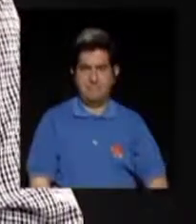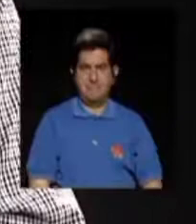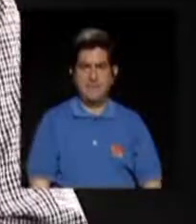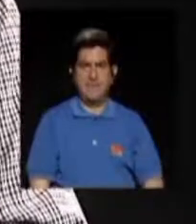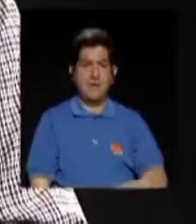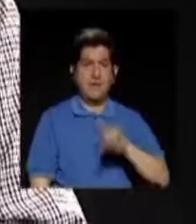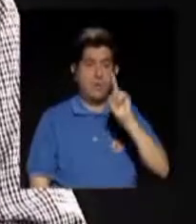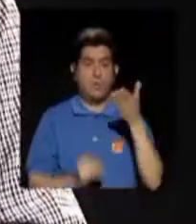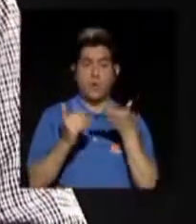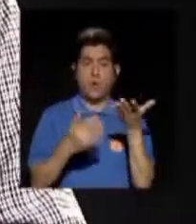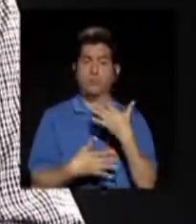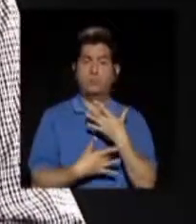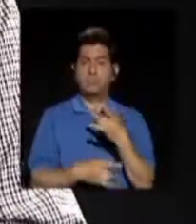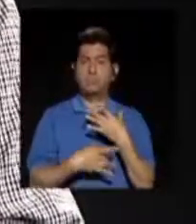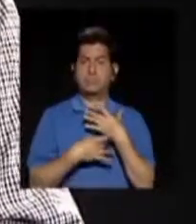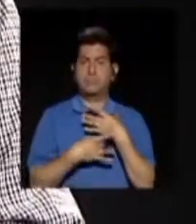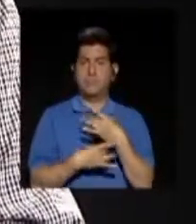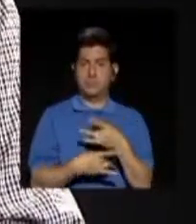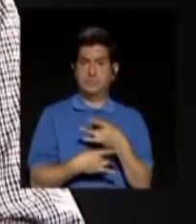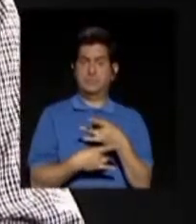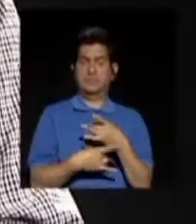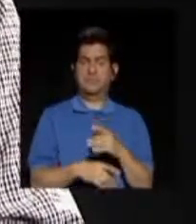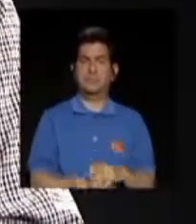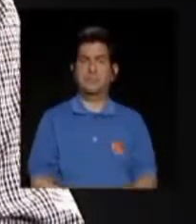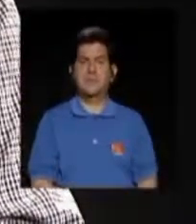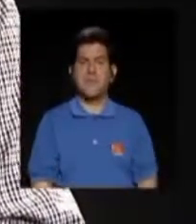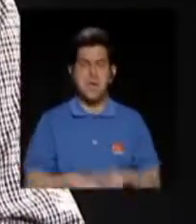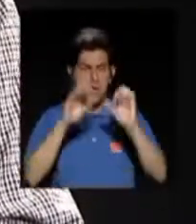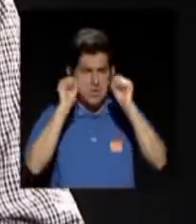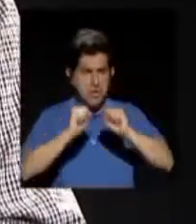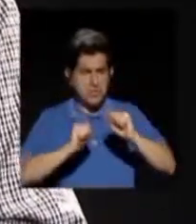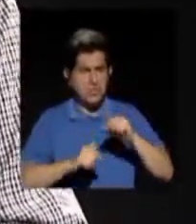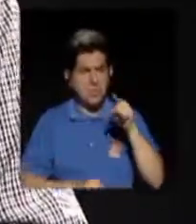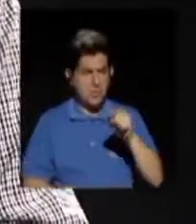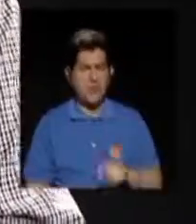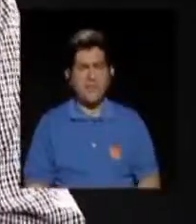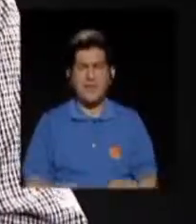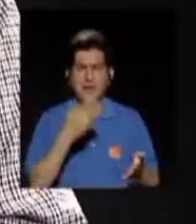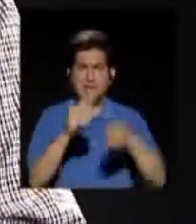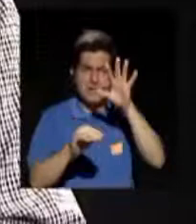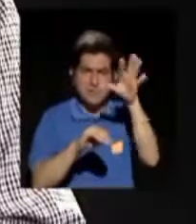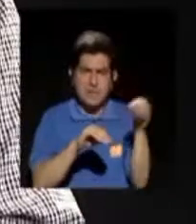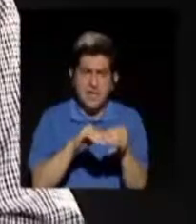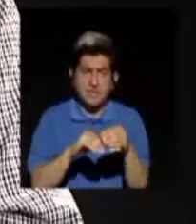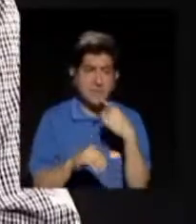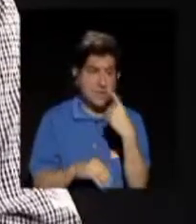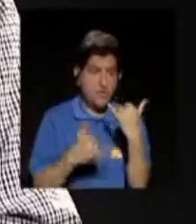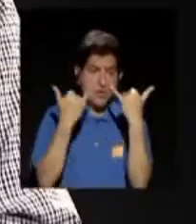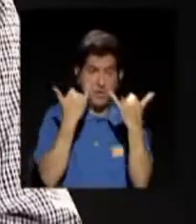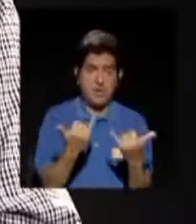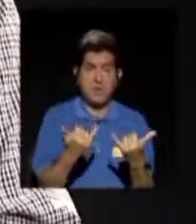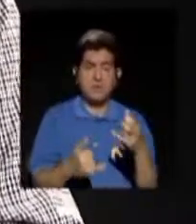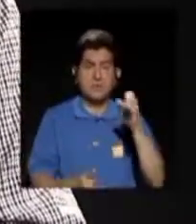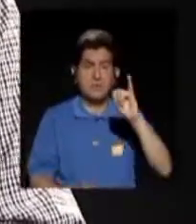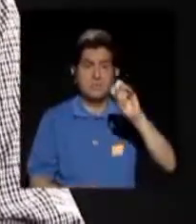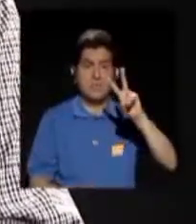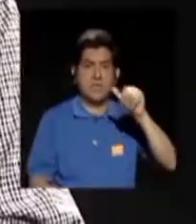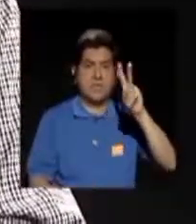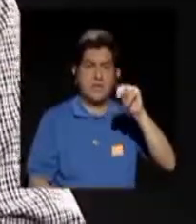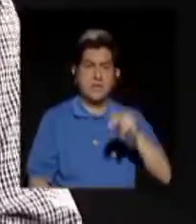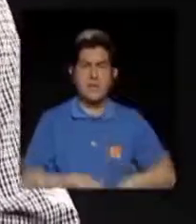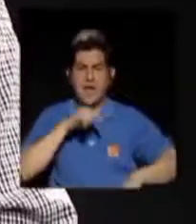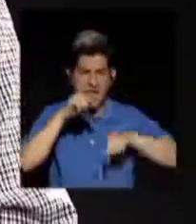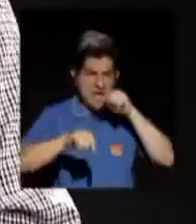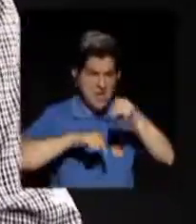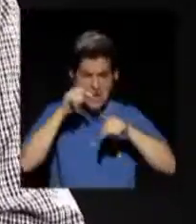una de las cosas interesantes que se pueden anotar, además de lo que ya indicó Iván acerca de la crítica a